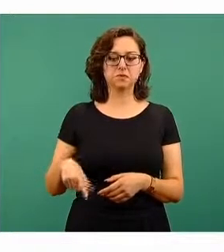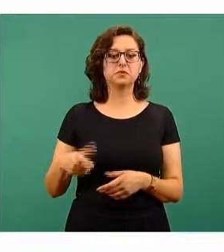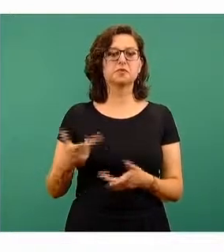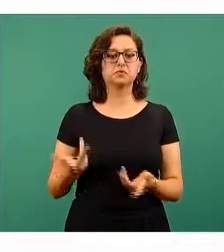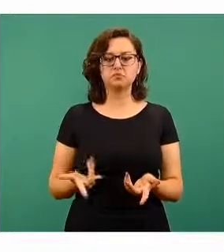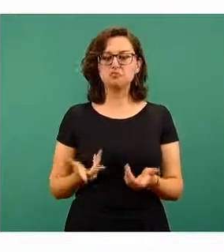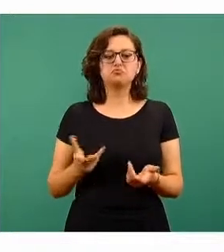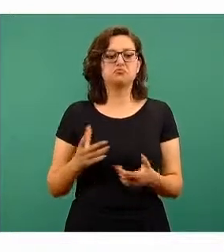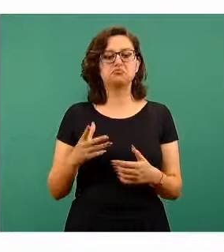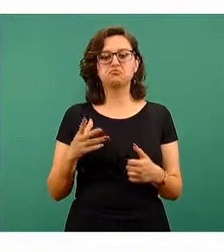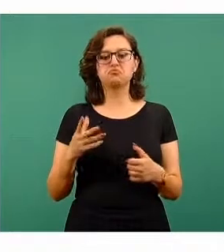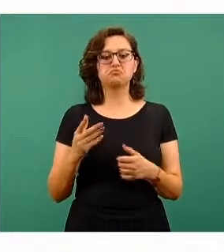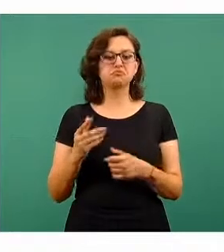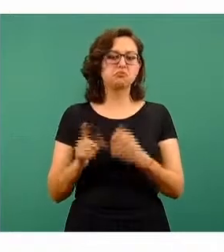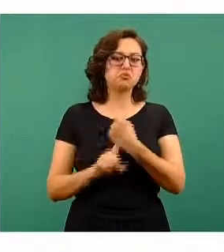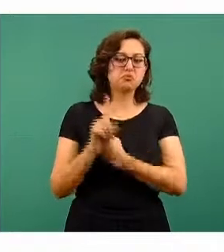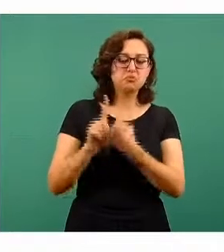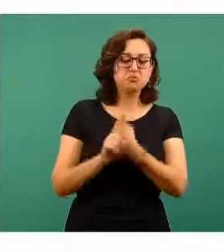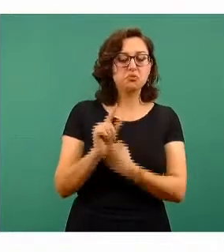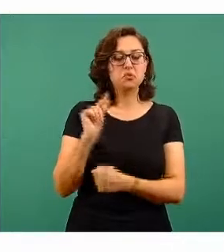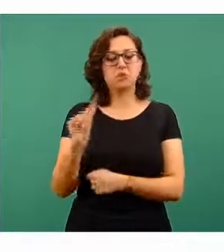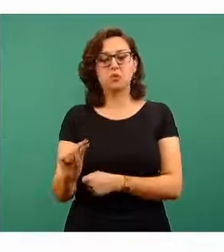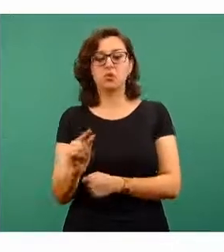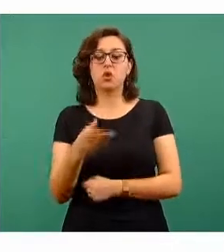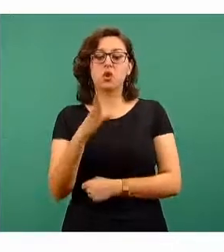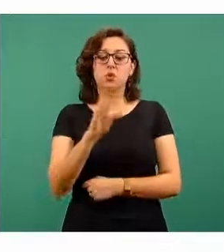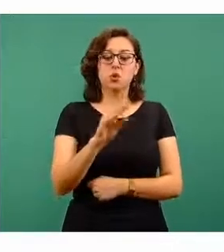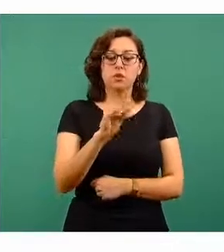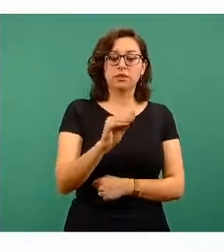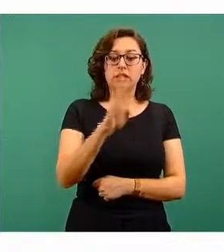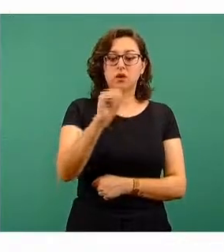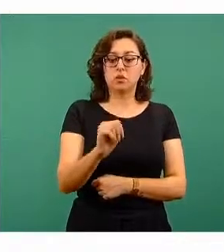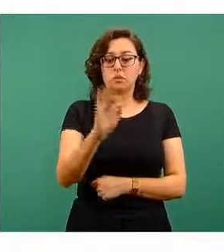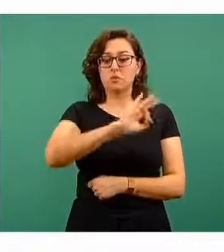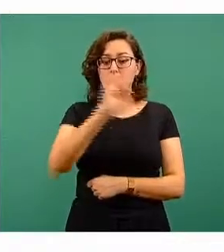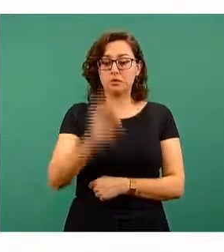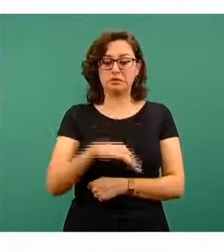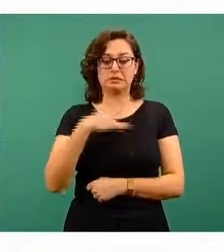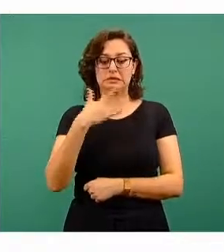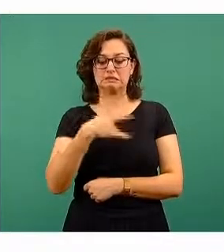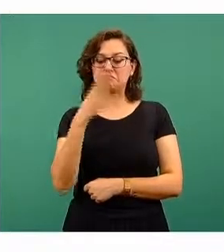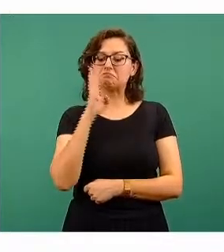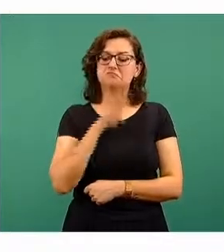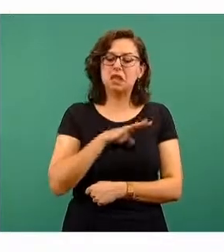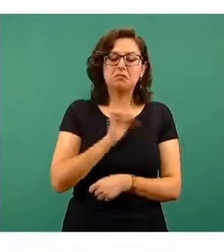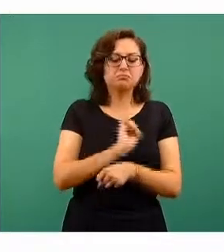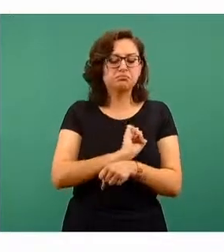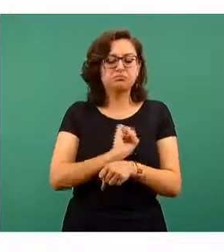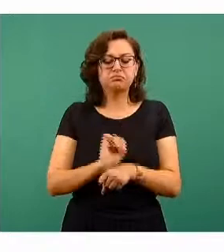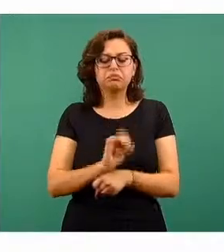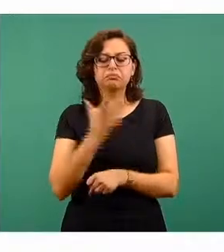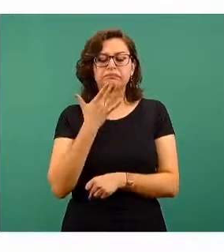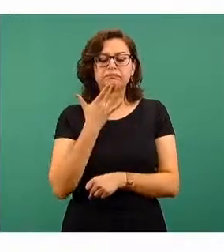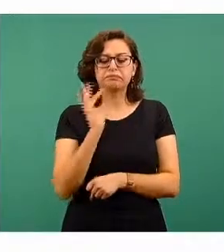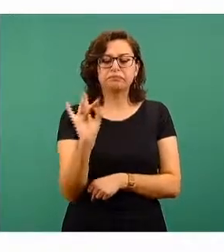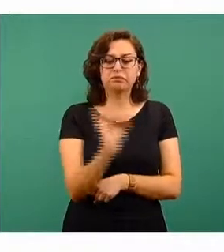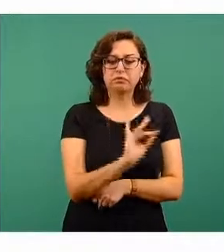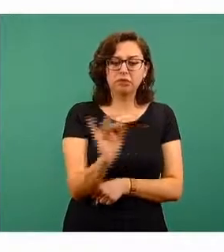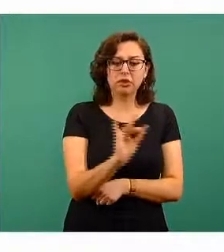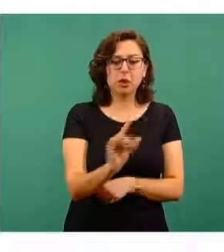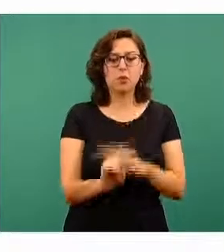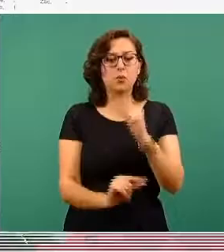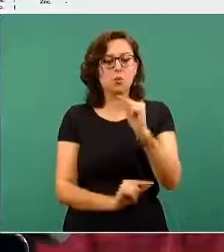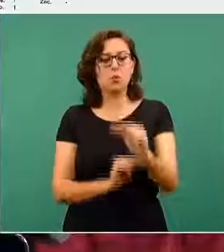considerablemente baja. La enorme mayoría, más del 99%, son eventos leves, y vamos teniendo de cuando en